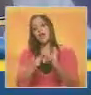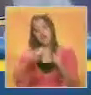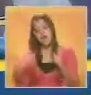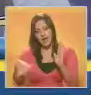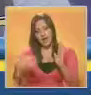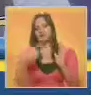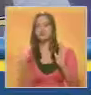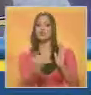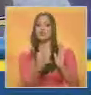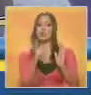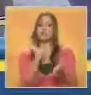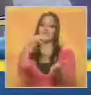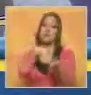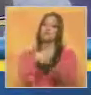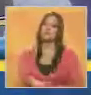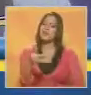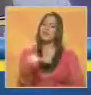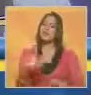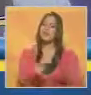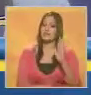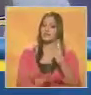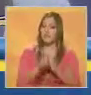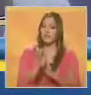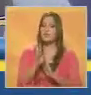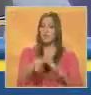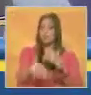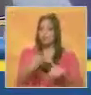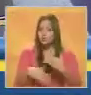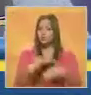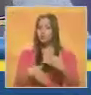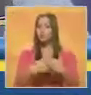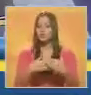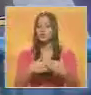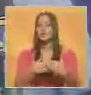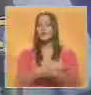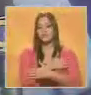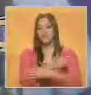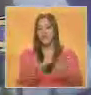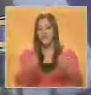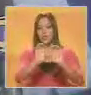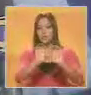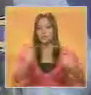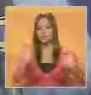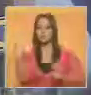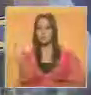Sin embargo, dijo que la clave para el desarrollo y la productividad está en brindar una educación de calidad.